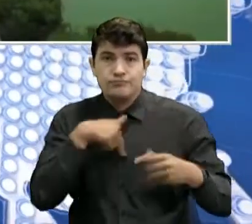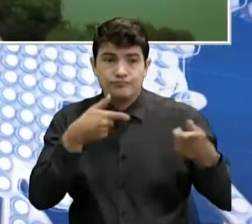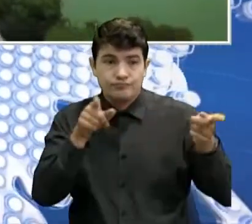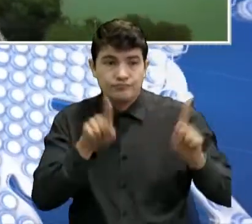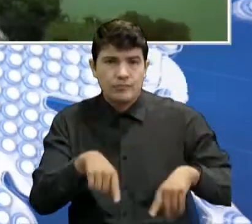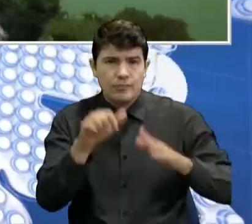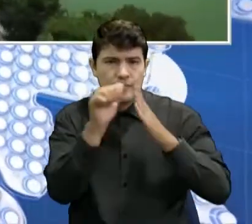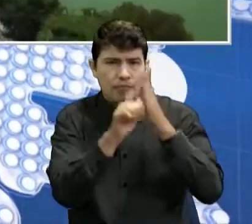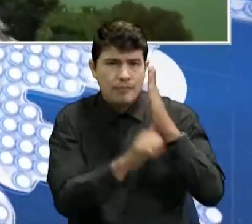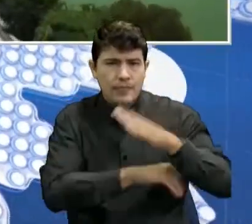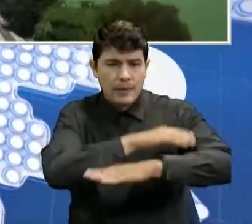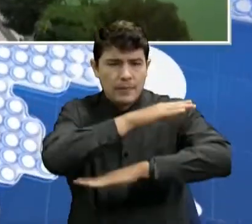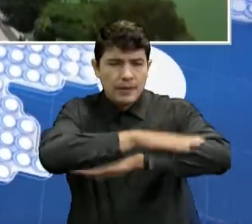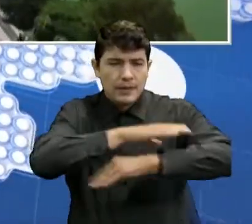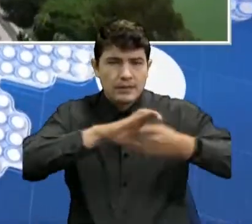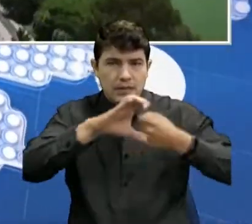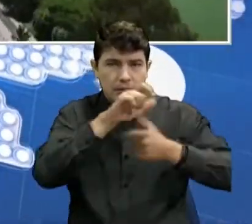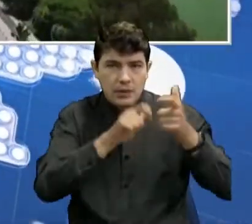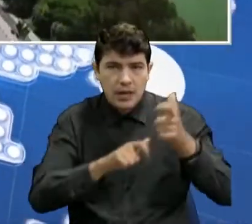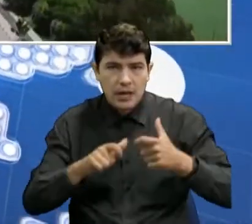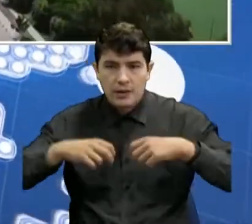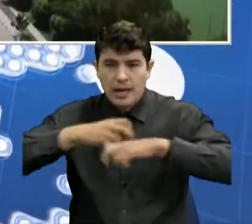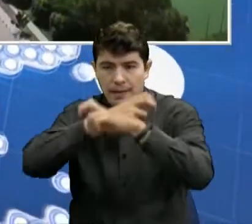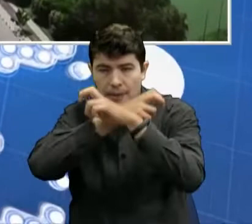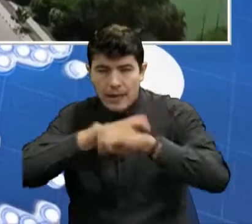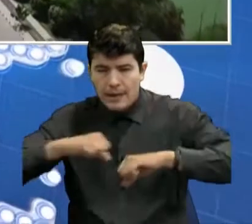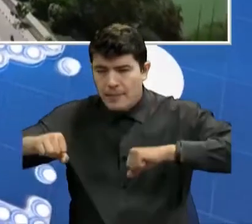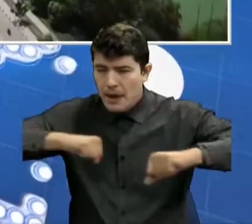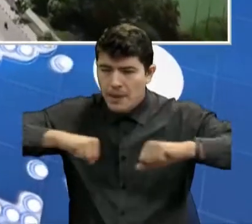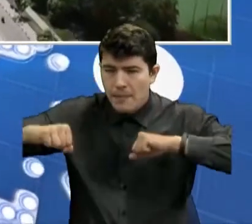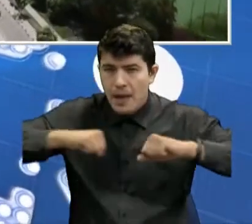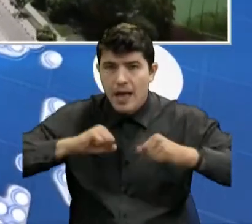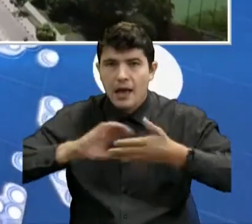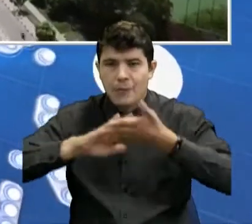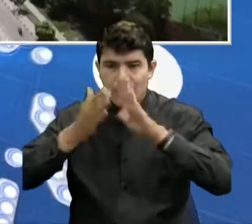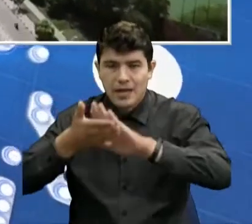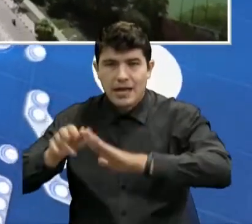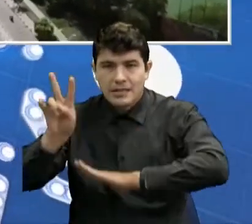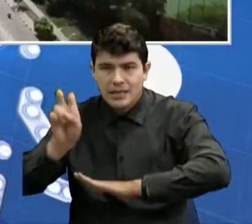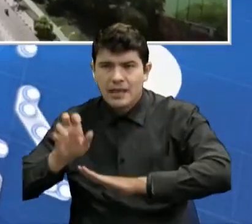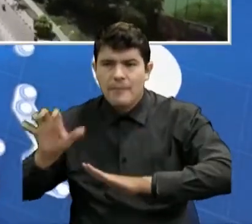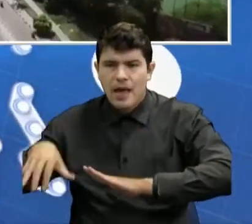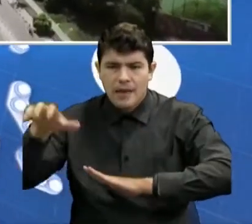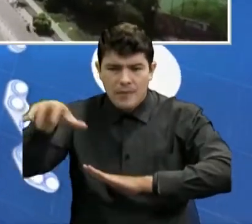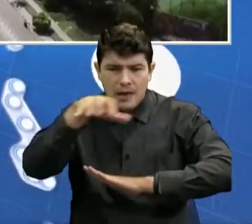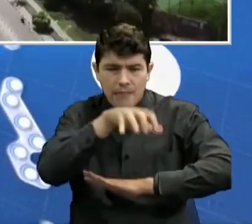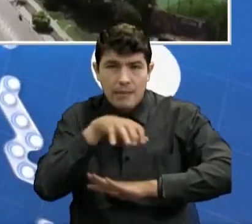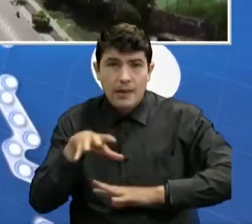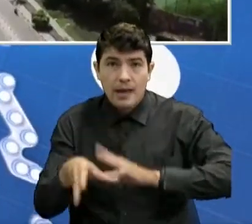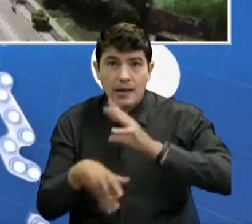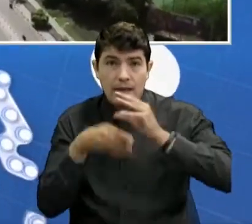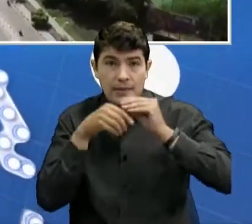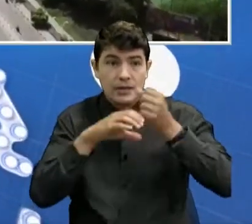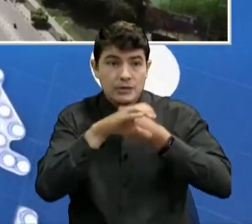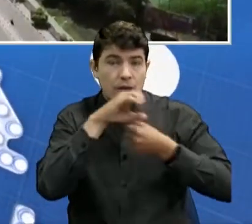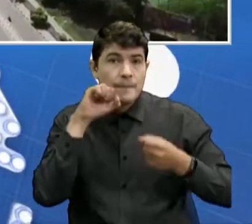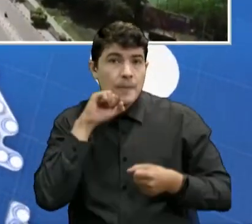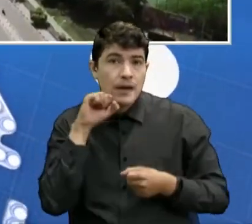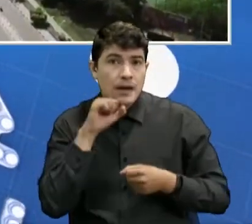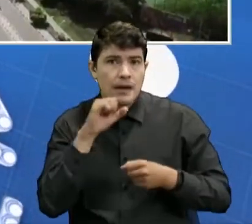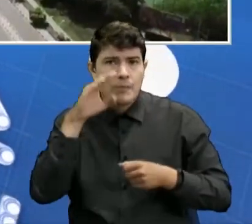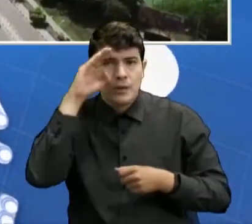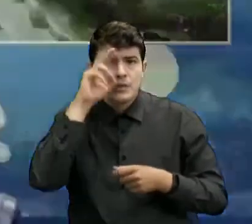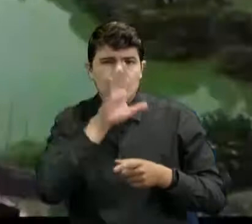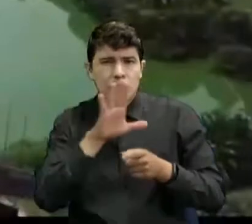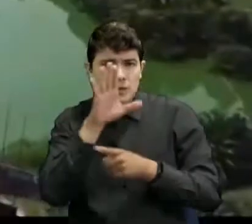de convivencia ciudadana. Sacúdete al parque en la comuna número 7. Hemos hecho las incautaciones más grandes de la historia en Barranca Bermeja en